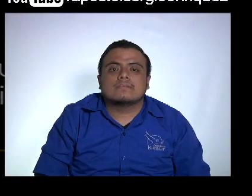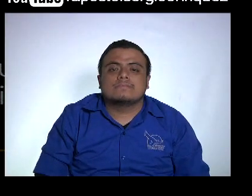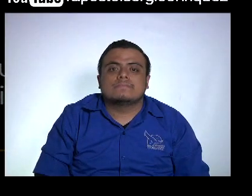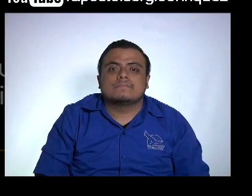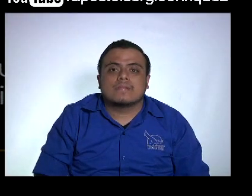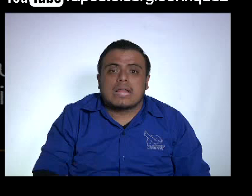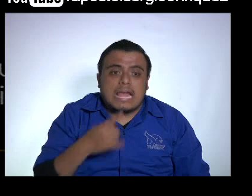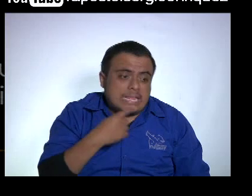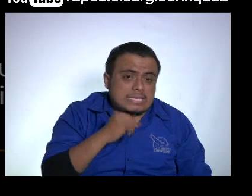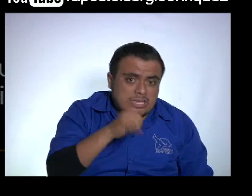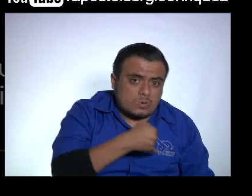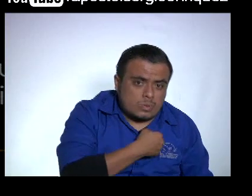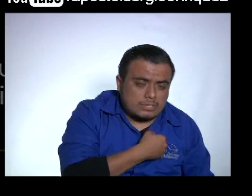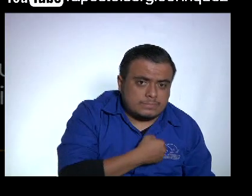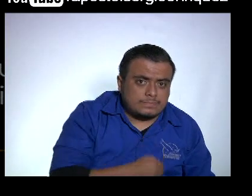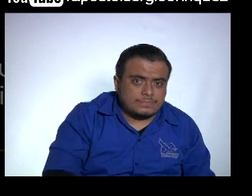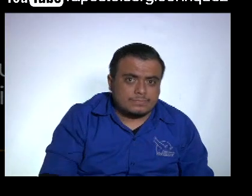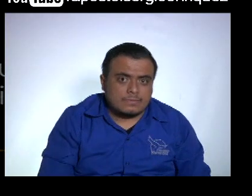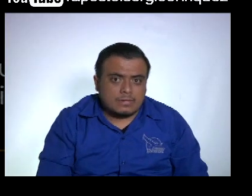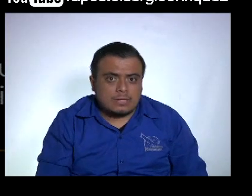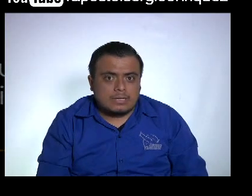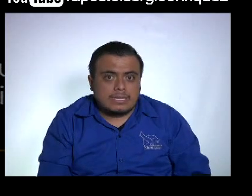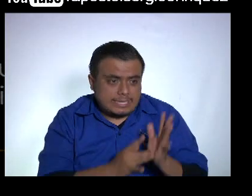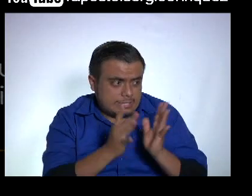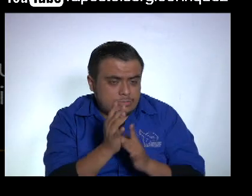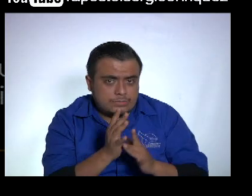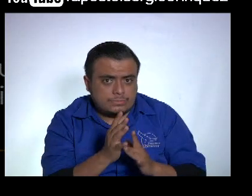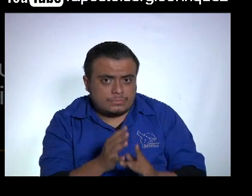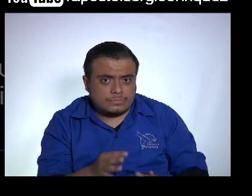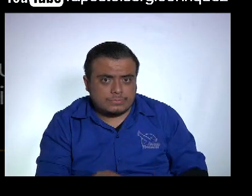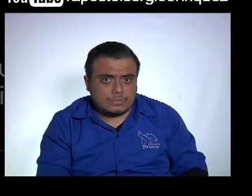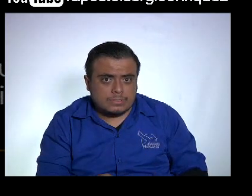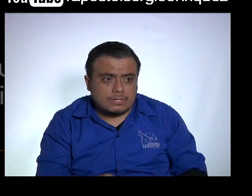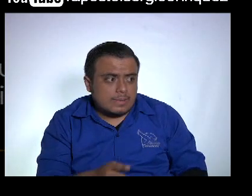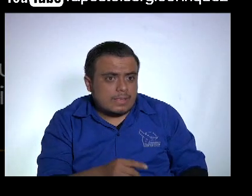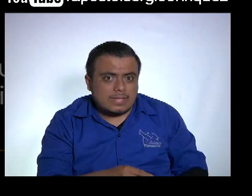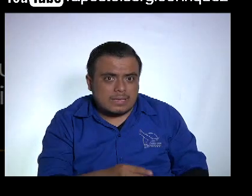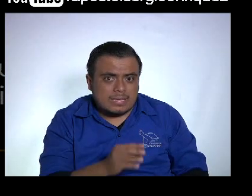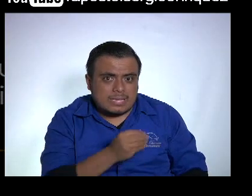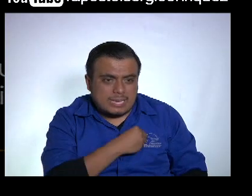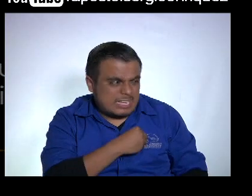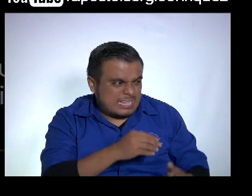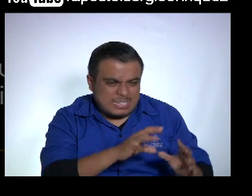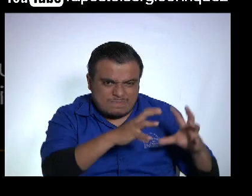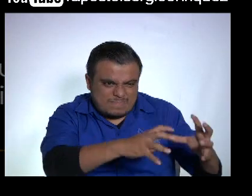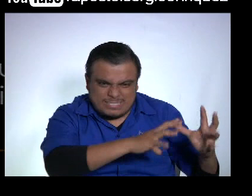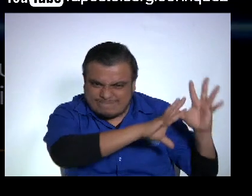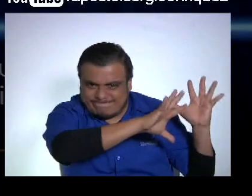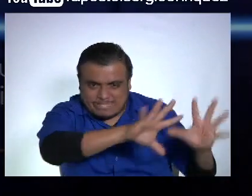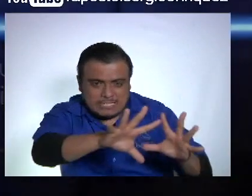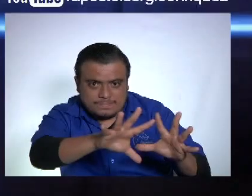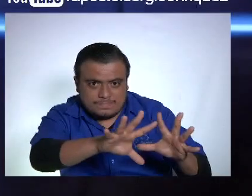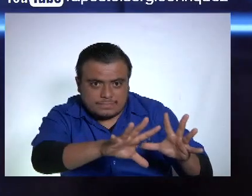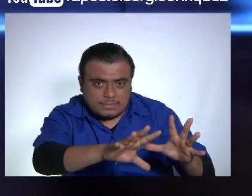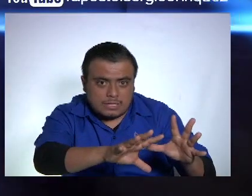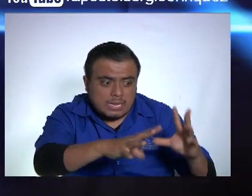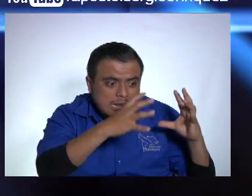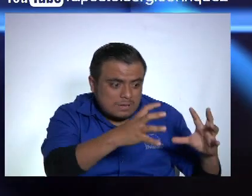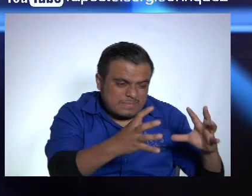Dice Juan 11:41. Entonces quitaron la piedra de donde había sido puesto el muerto.